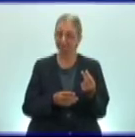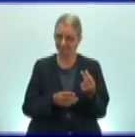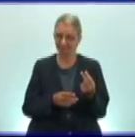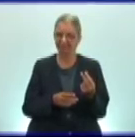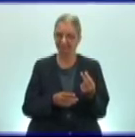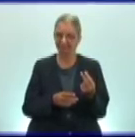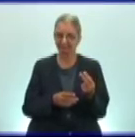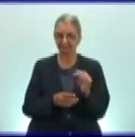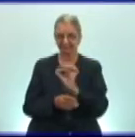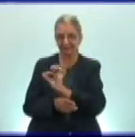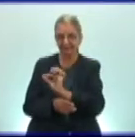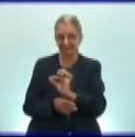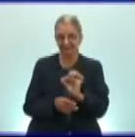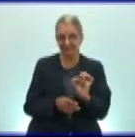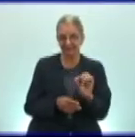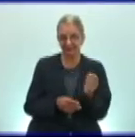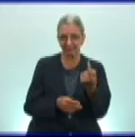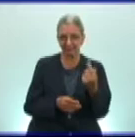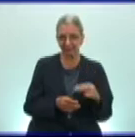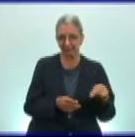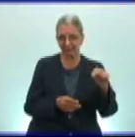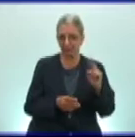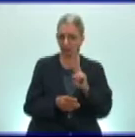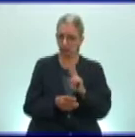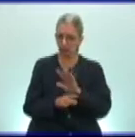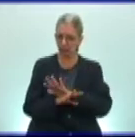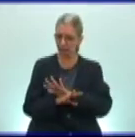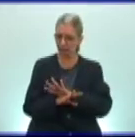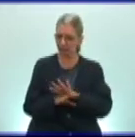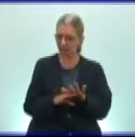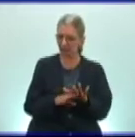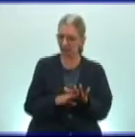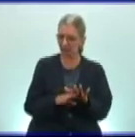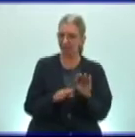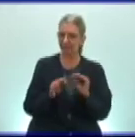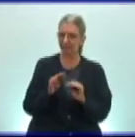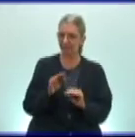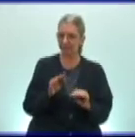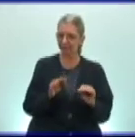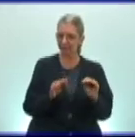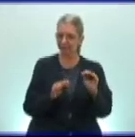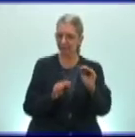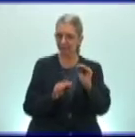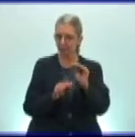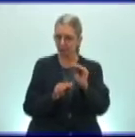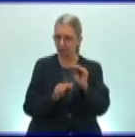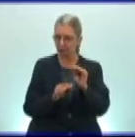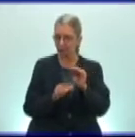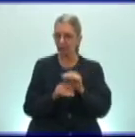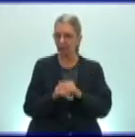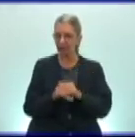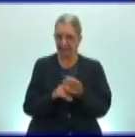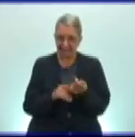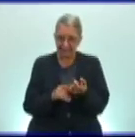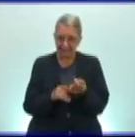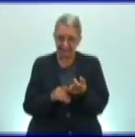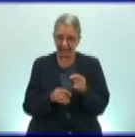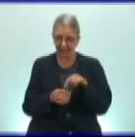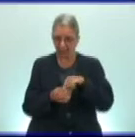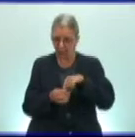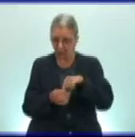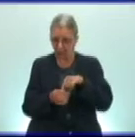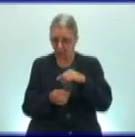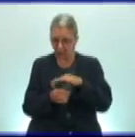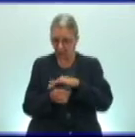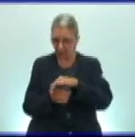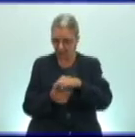es decir, que cuando el primer nivel está completo, que es el nivel 1, que es el nivel de menor energía, el nivel que está más cerca del núcleo, los electrones dan